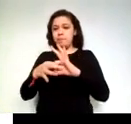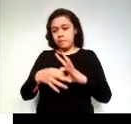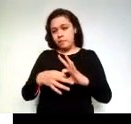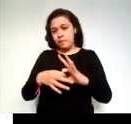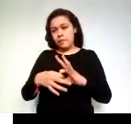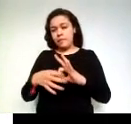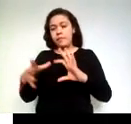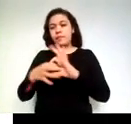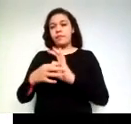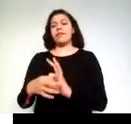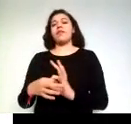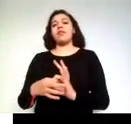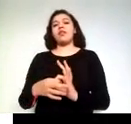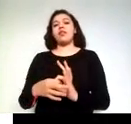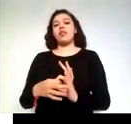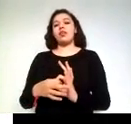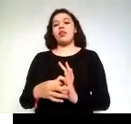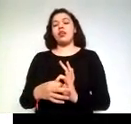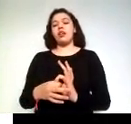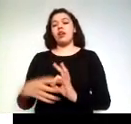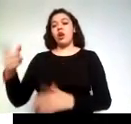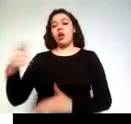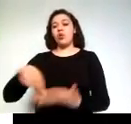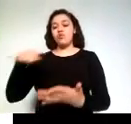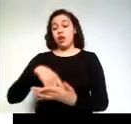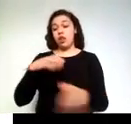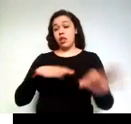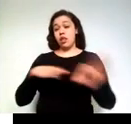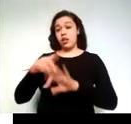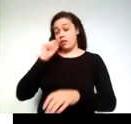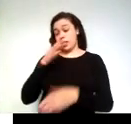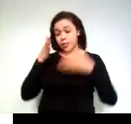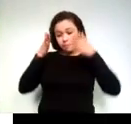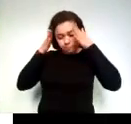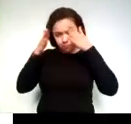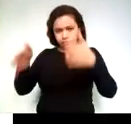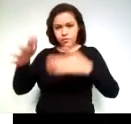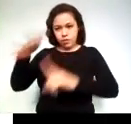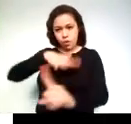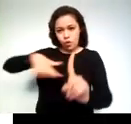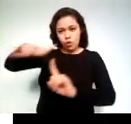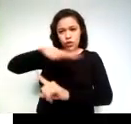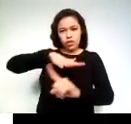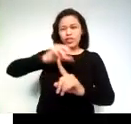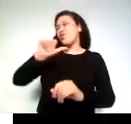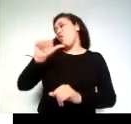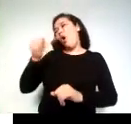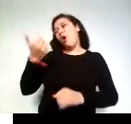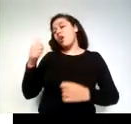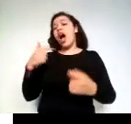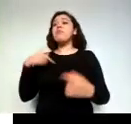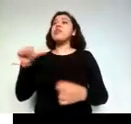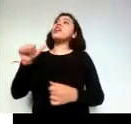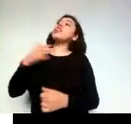relacionadas, con este lugar de trabajo, con este contexto laboral y apegadas